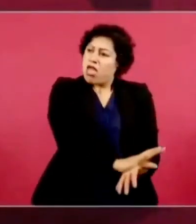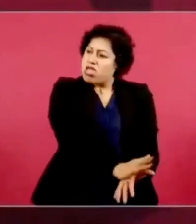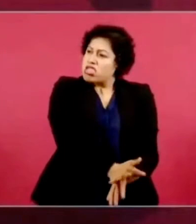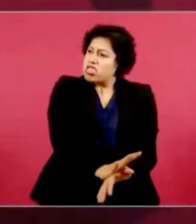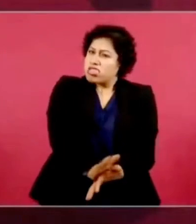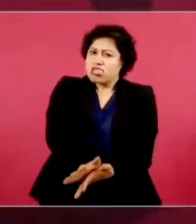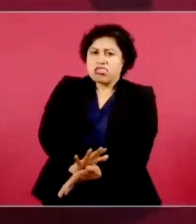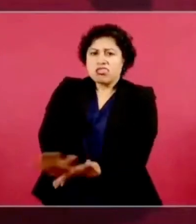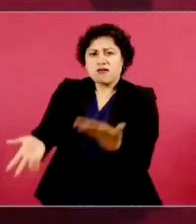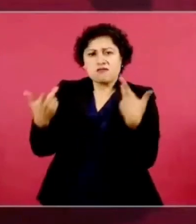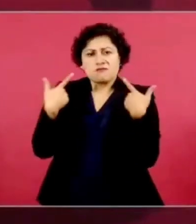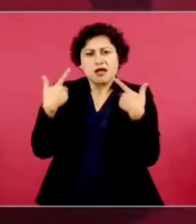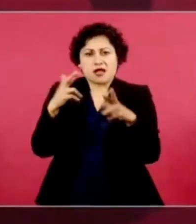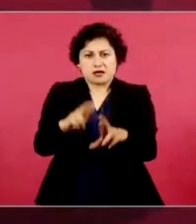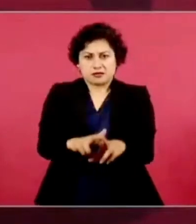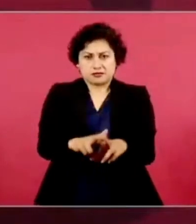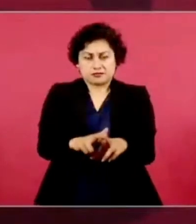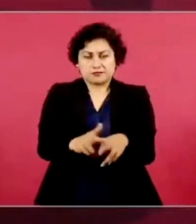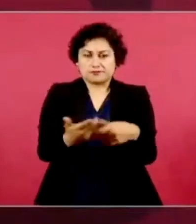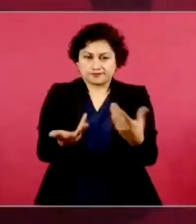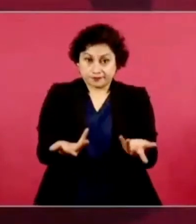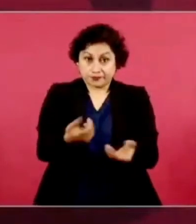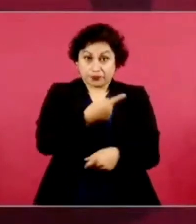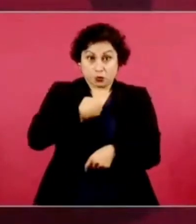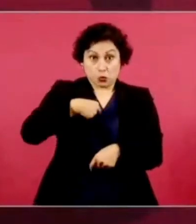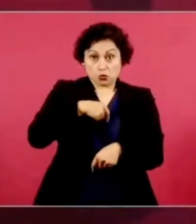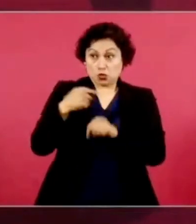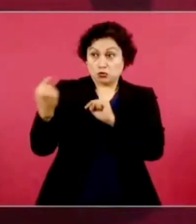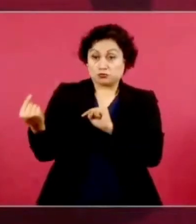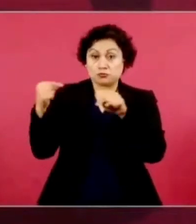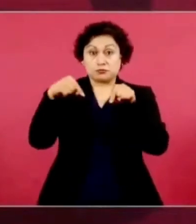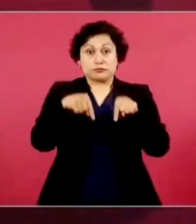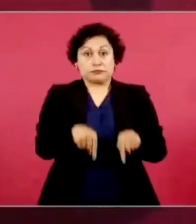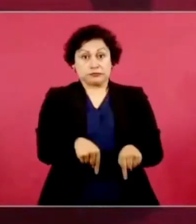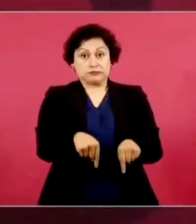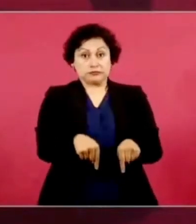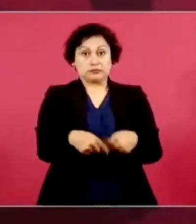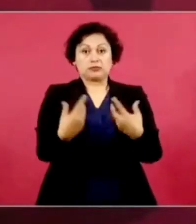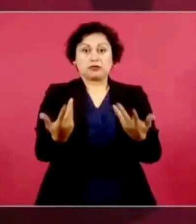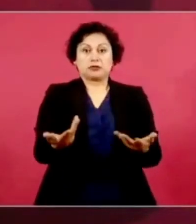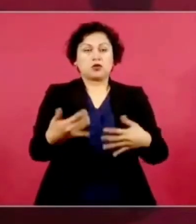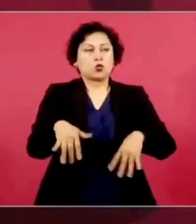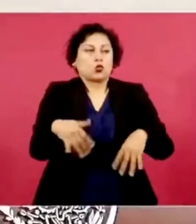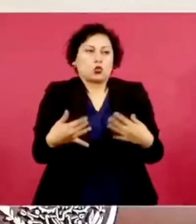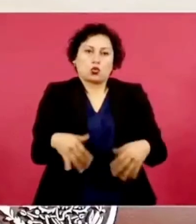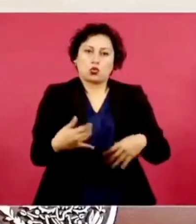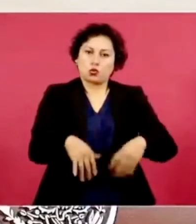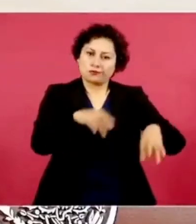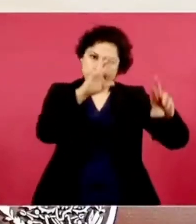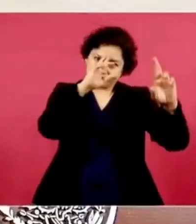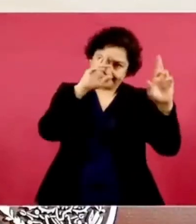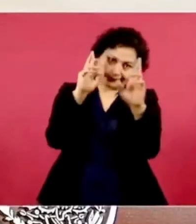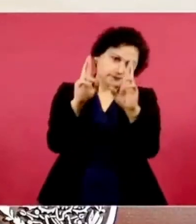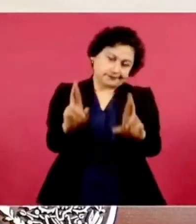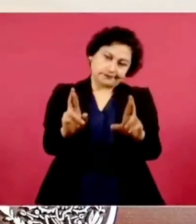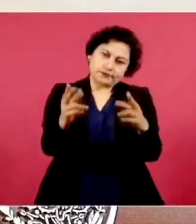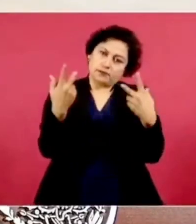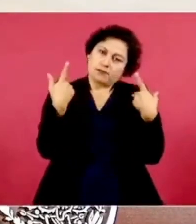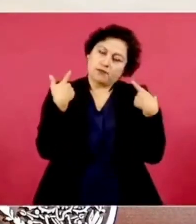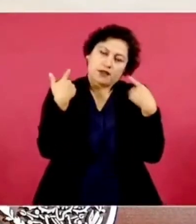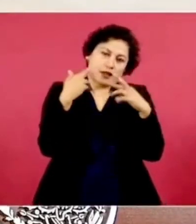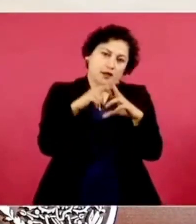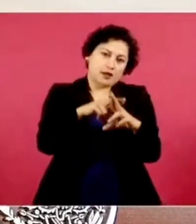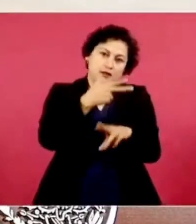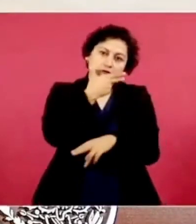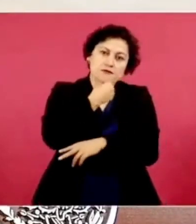valor que tiene el magisterio y respetar a nuestras maestras, a nuestros